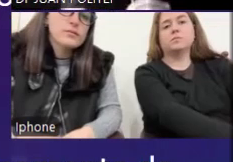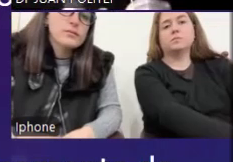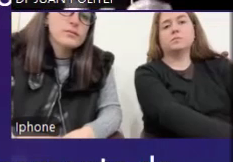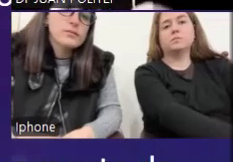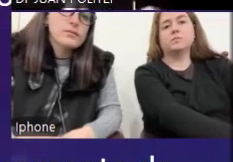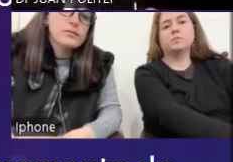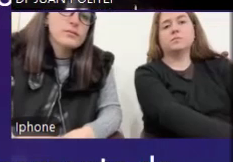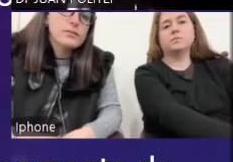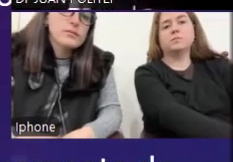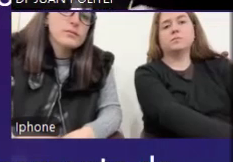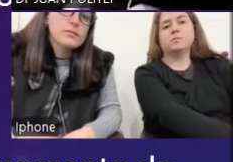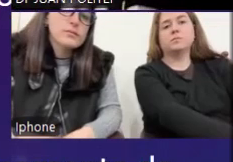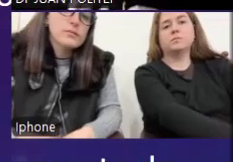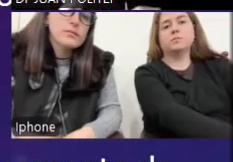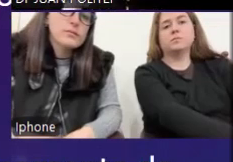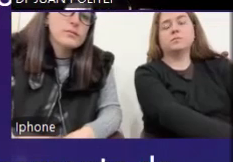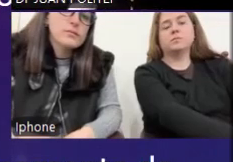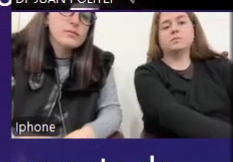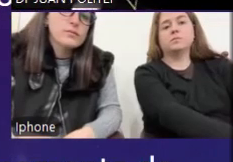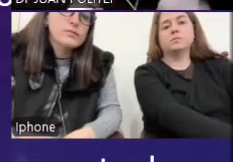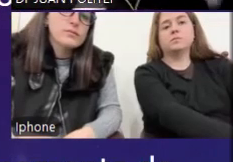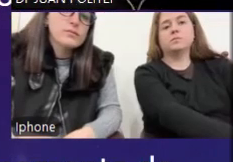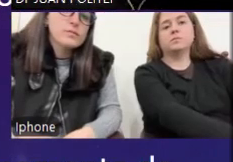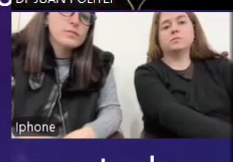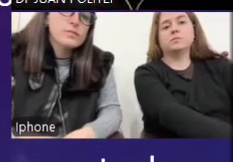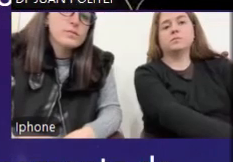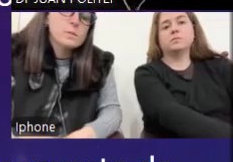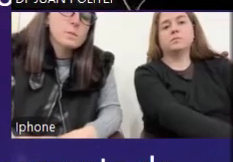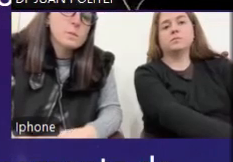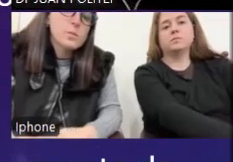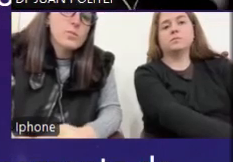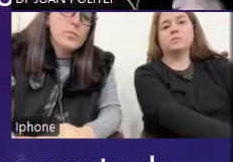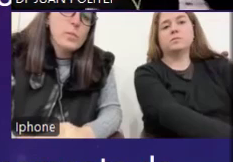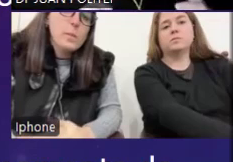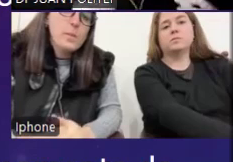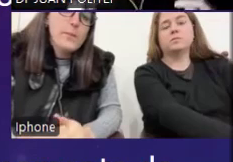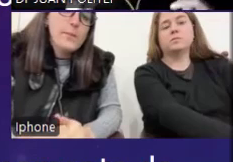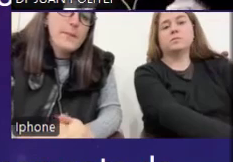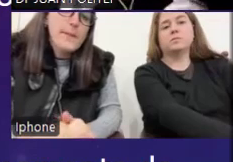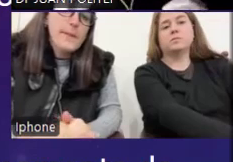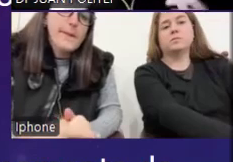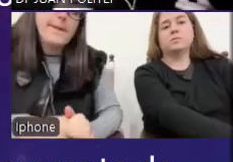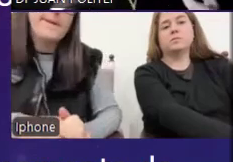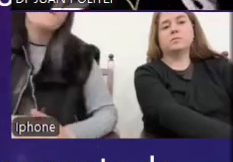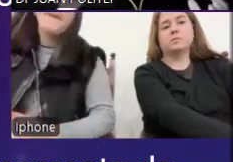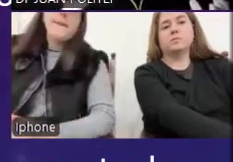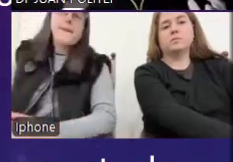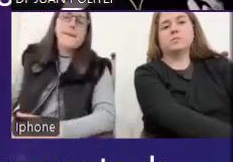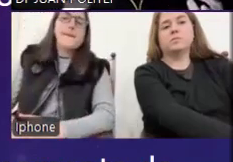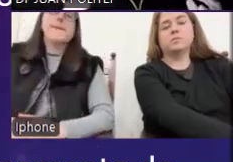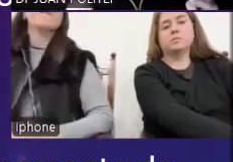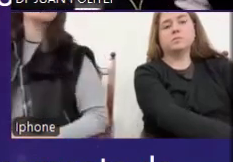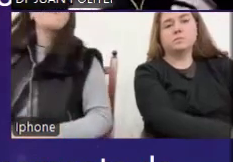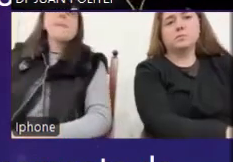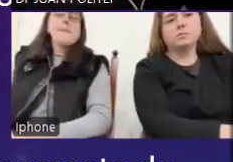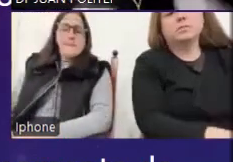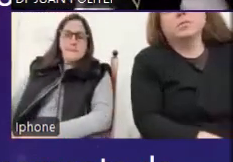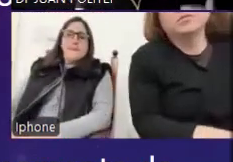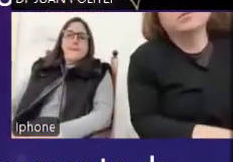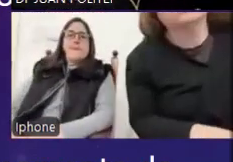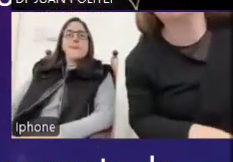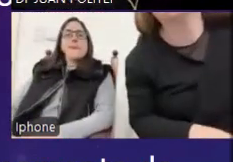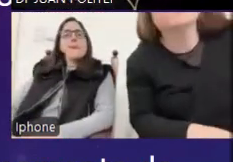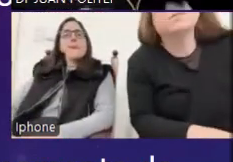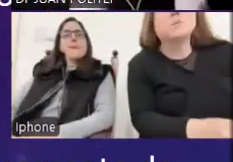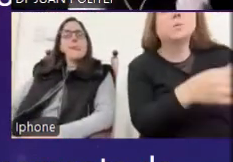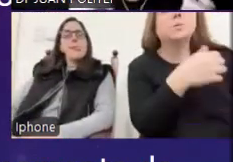Esto es muchas palabras, pero se los voy a resumir. Esto es lo que se llaman criterios de inclusión. ¿Qué